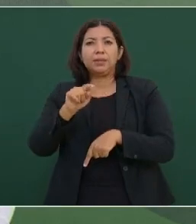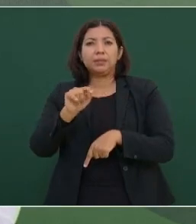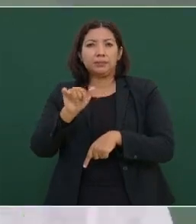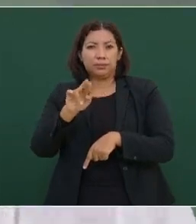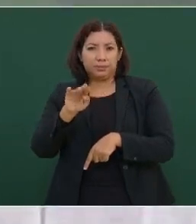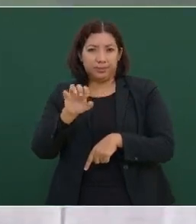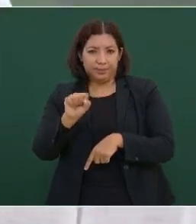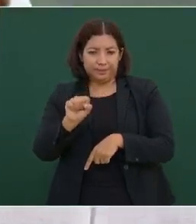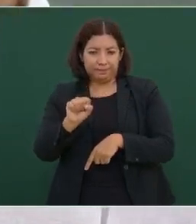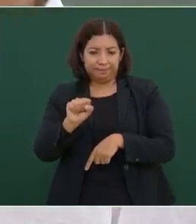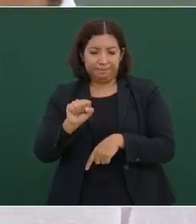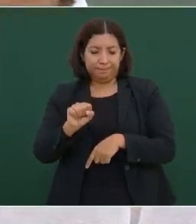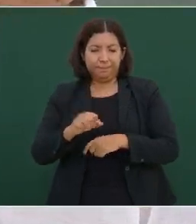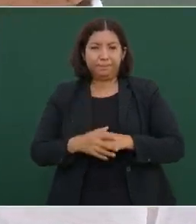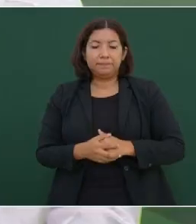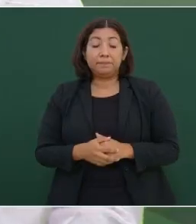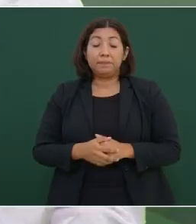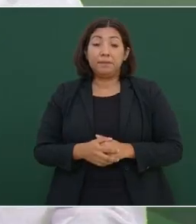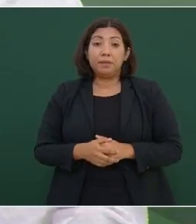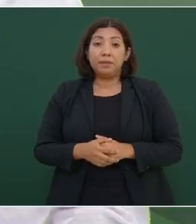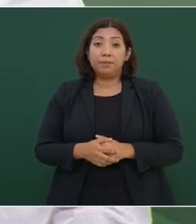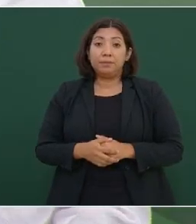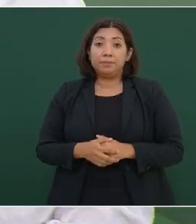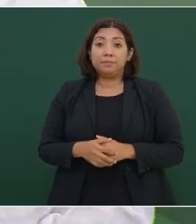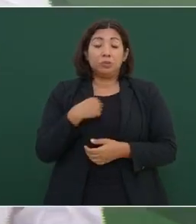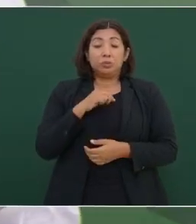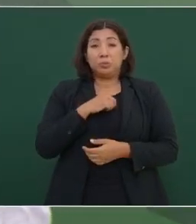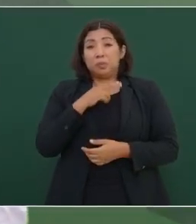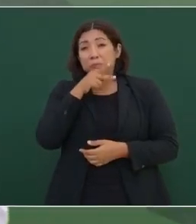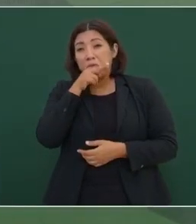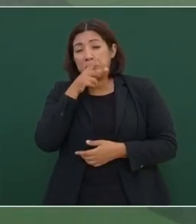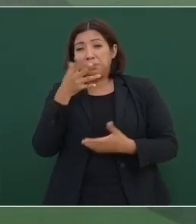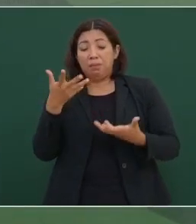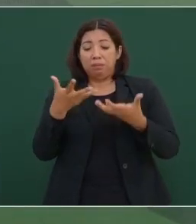Ellos siempre hablan de que les preocupa mucho